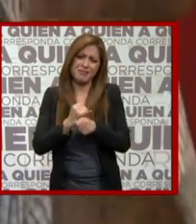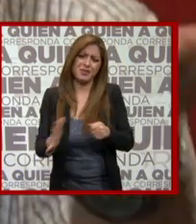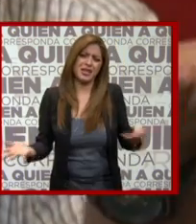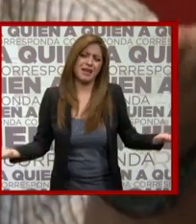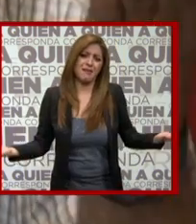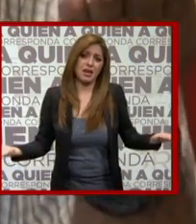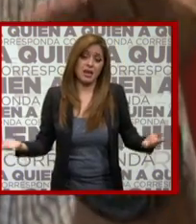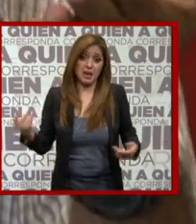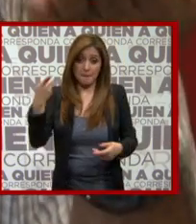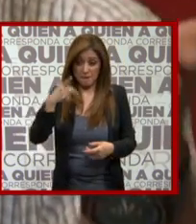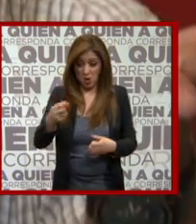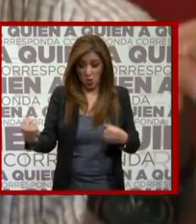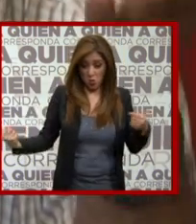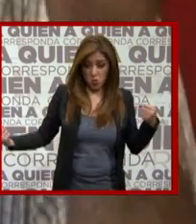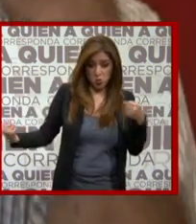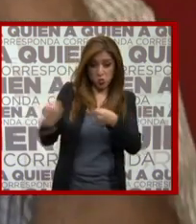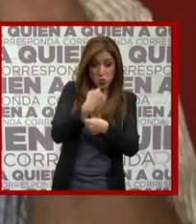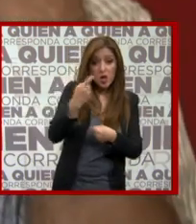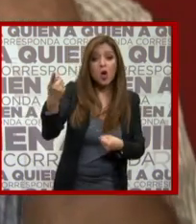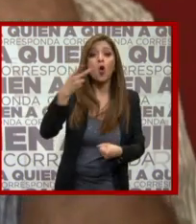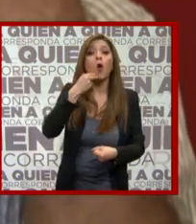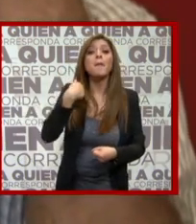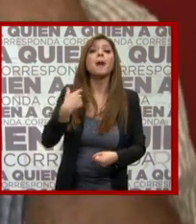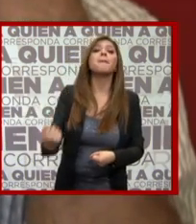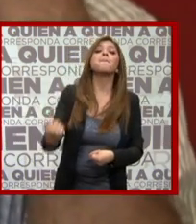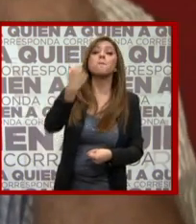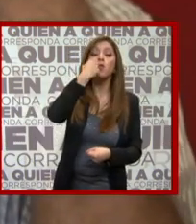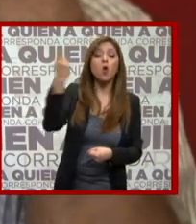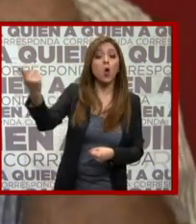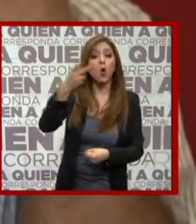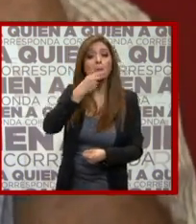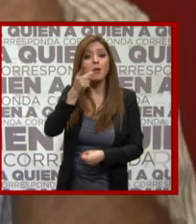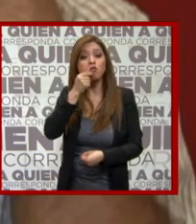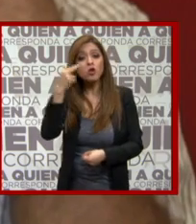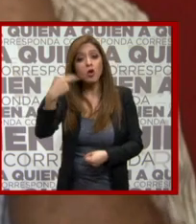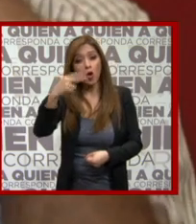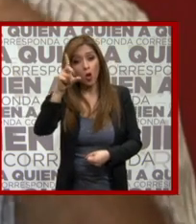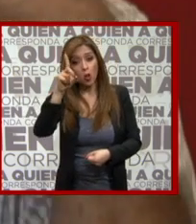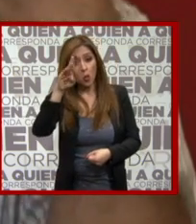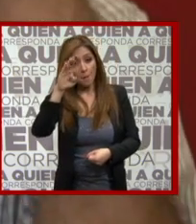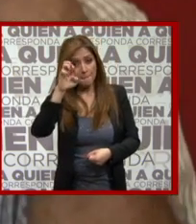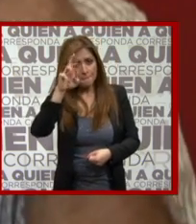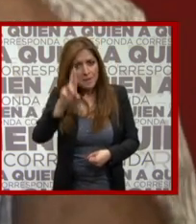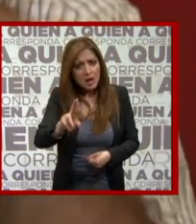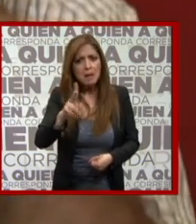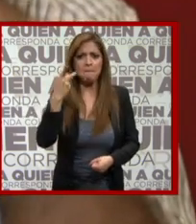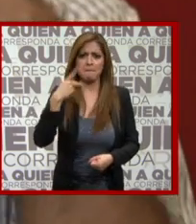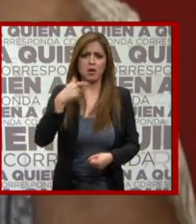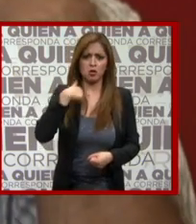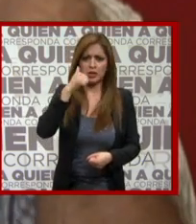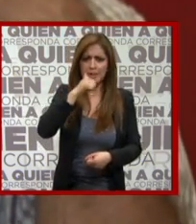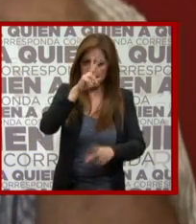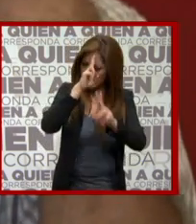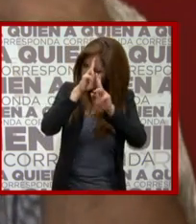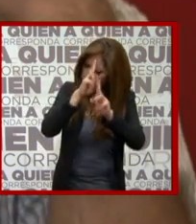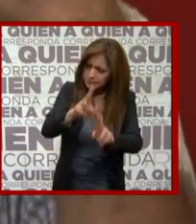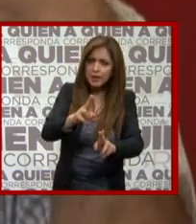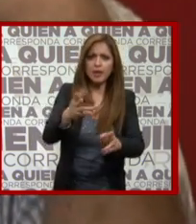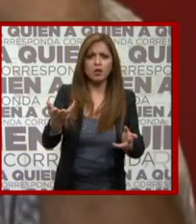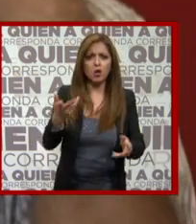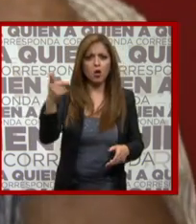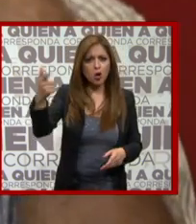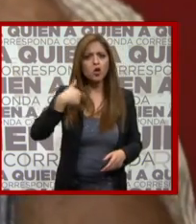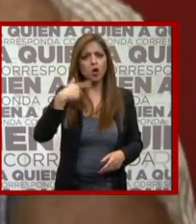El que me golpeó muy fuerte con la boca fue el señor, el agente de tránsito, el señor Dumer. Yo me merezco respeto, yo lo traté con respeto al señor y yo